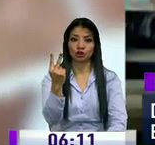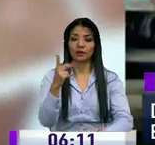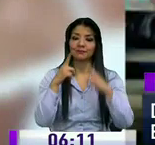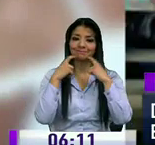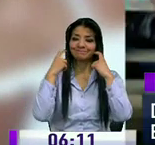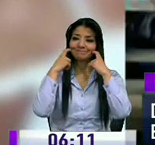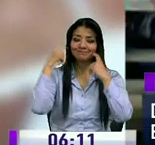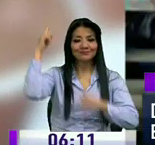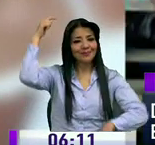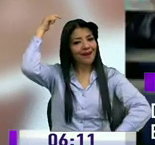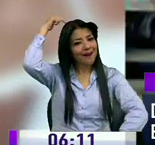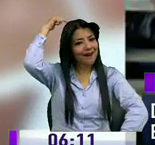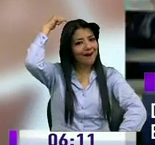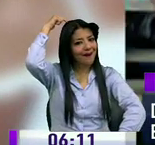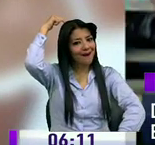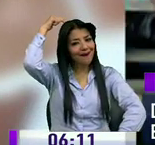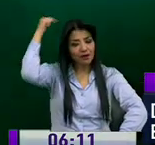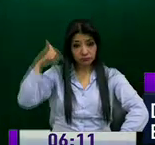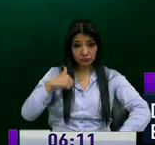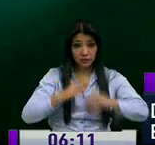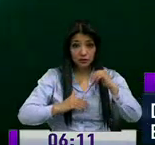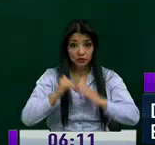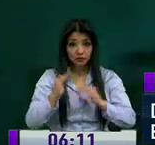pretendiendo fingir que eran inocentes.